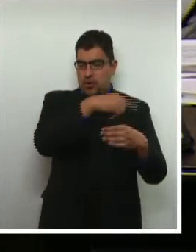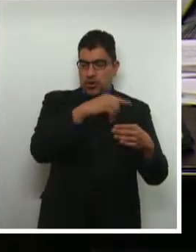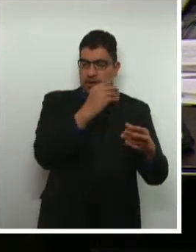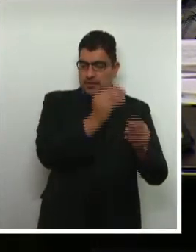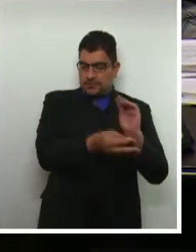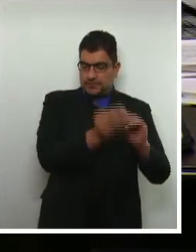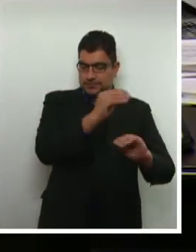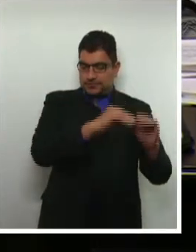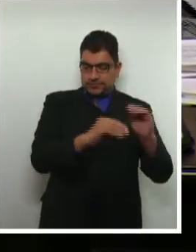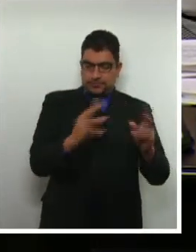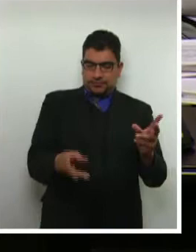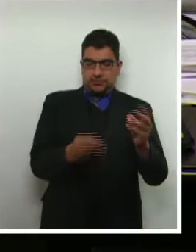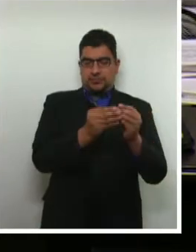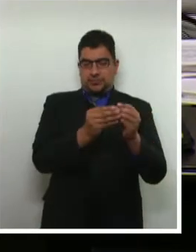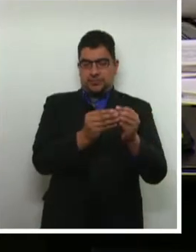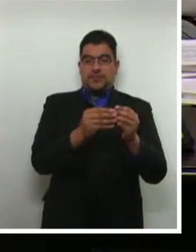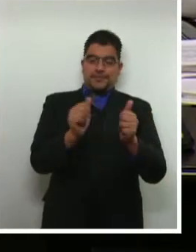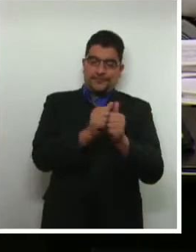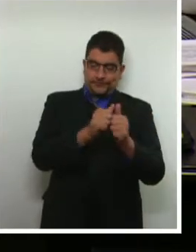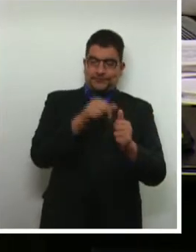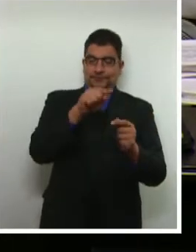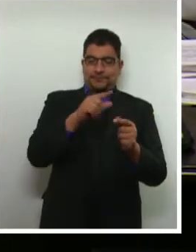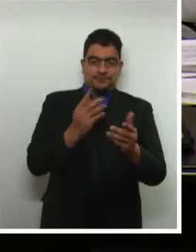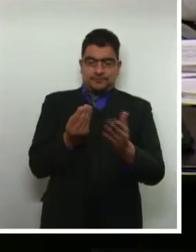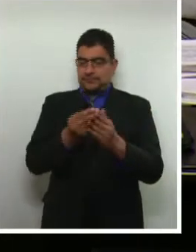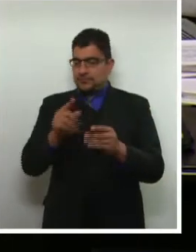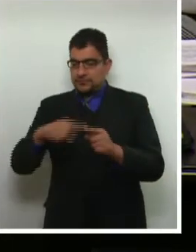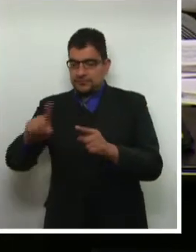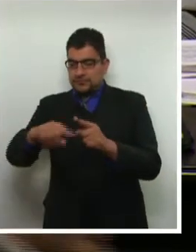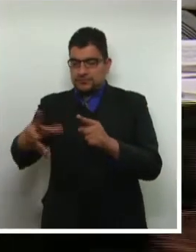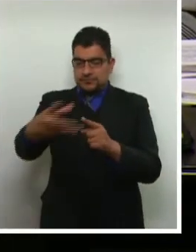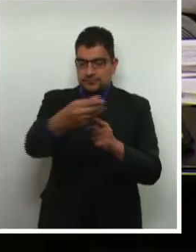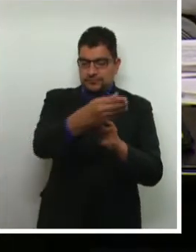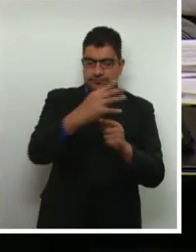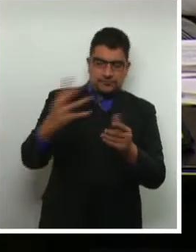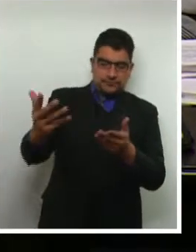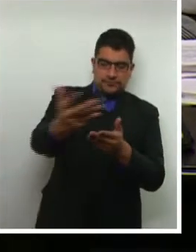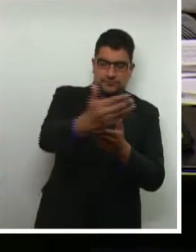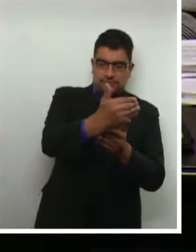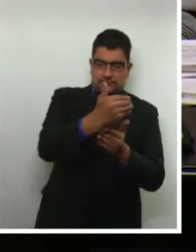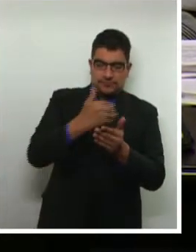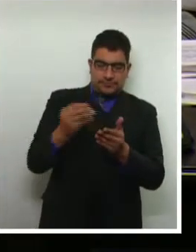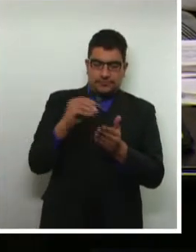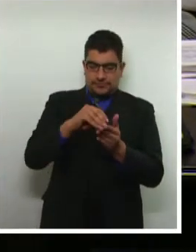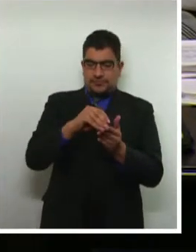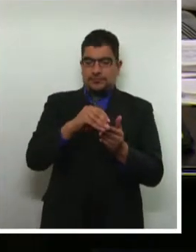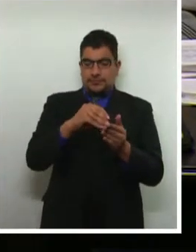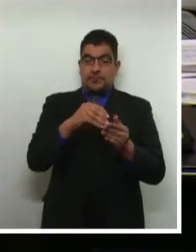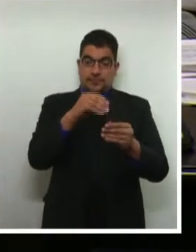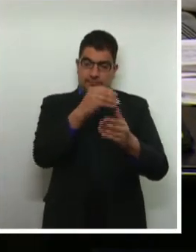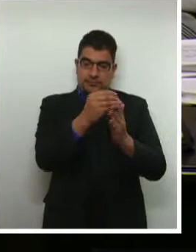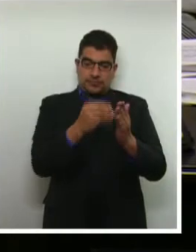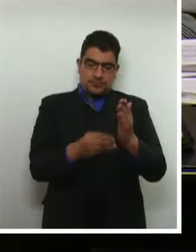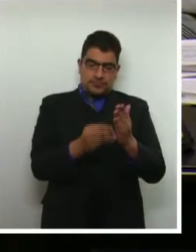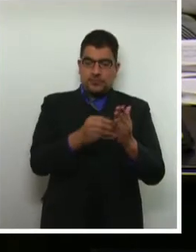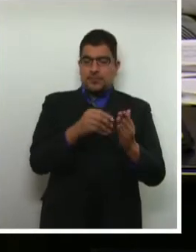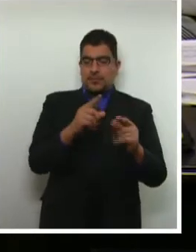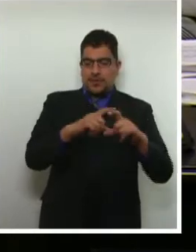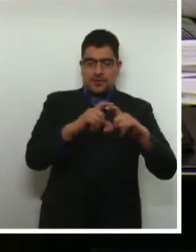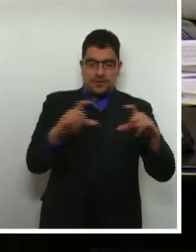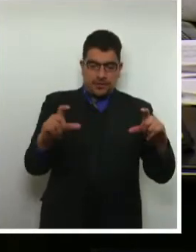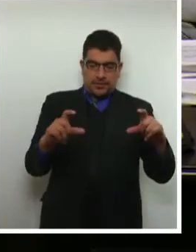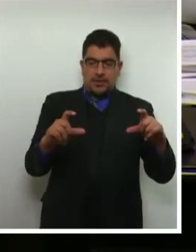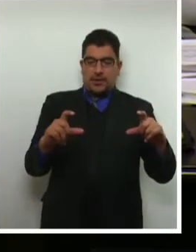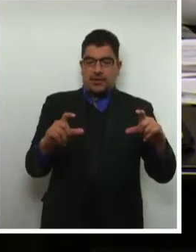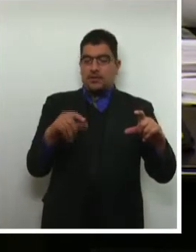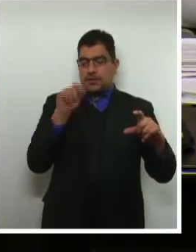comisión, recogiendo las reservas de todas y todos los legisladores, que son, en primer término, al primer párrafo